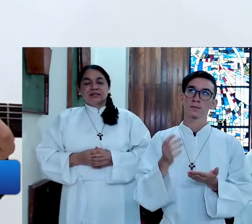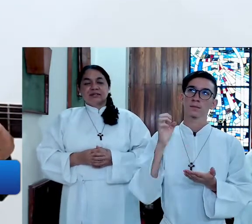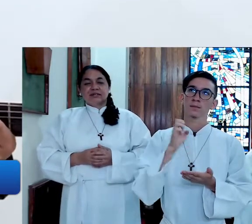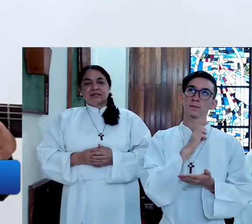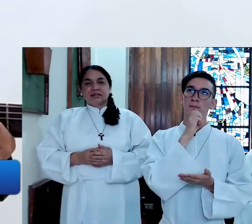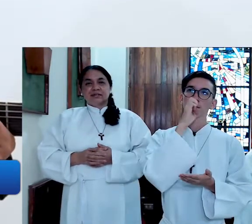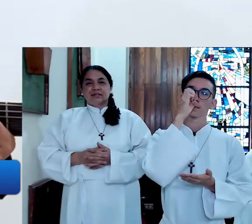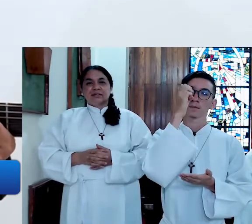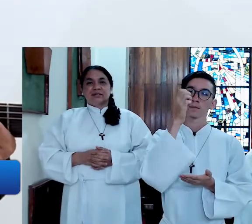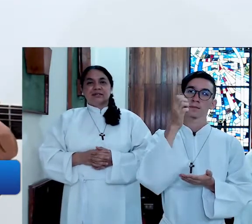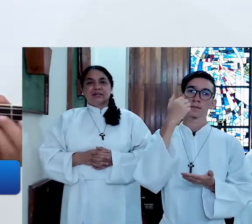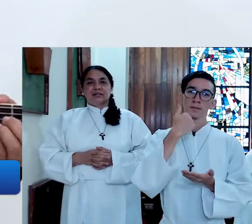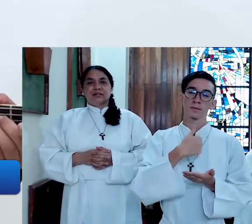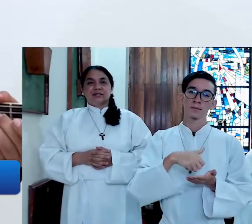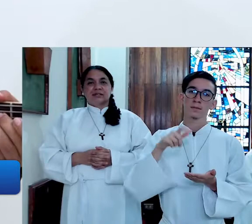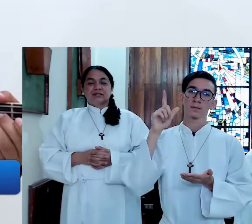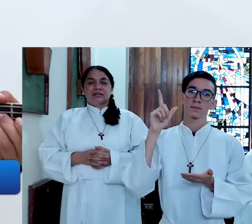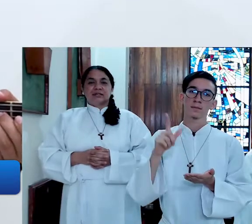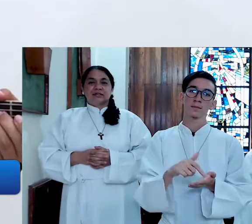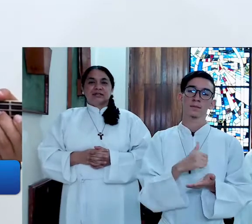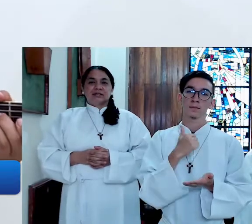es eterna,